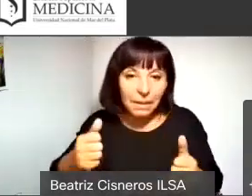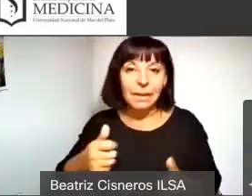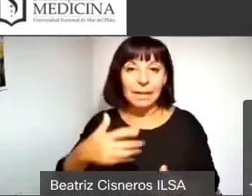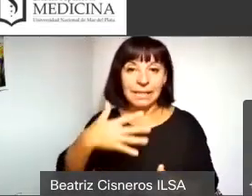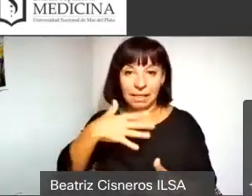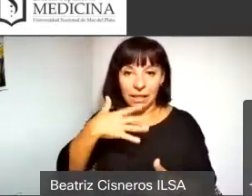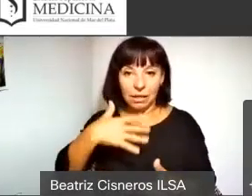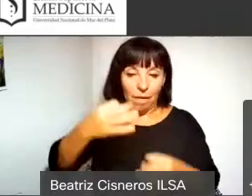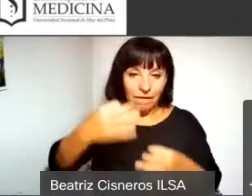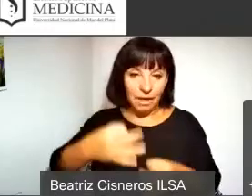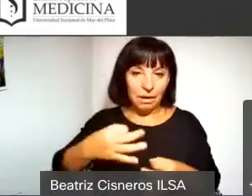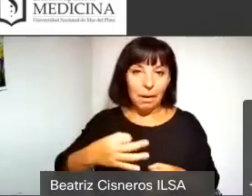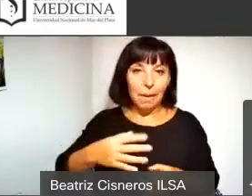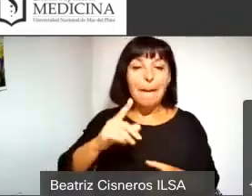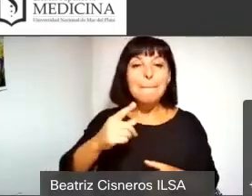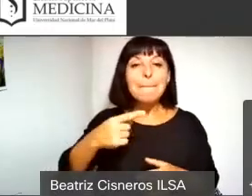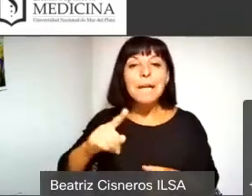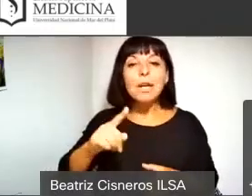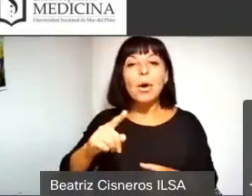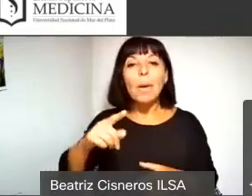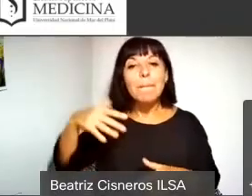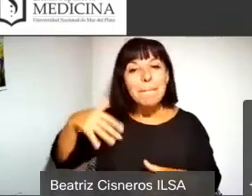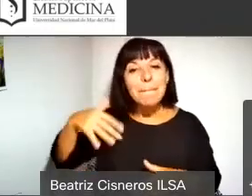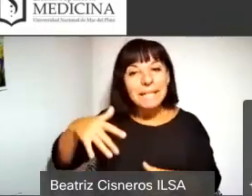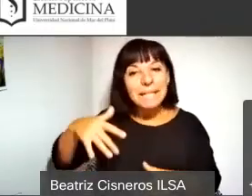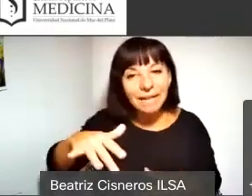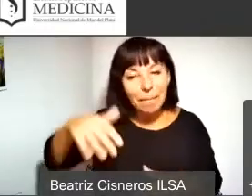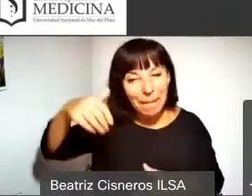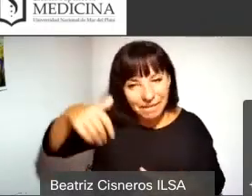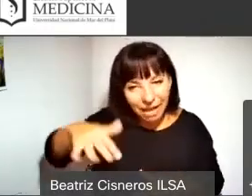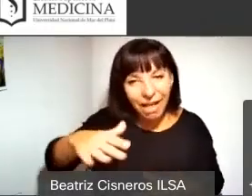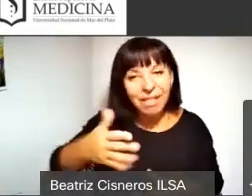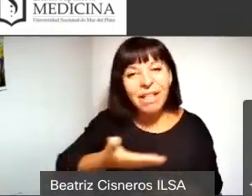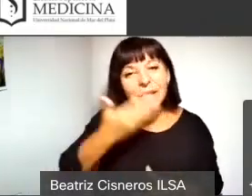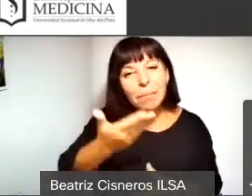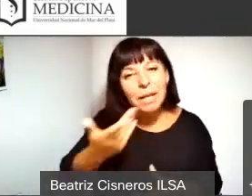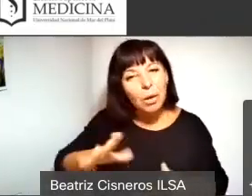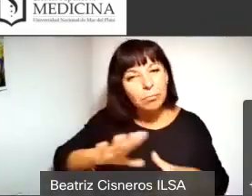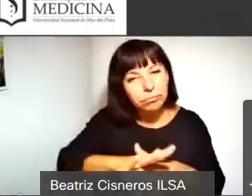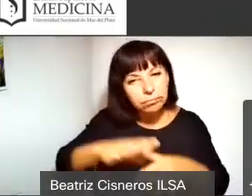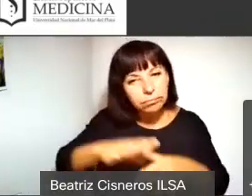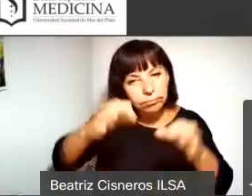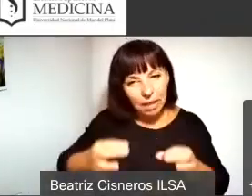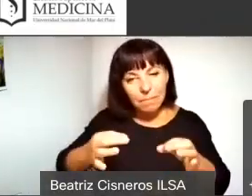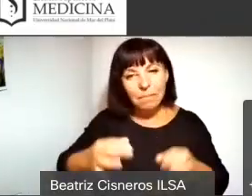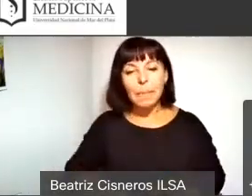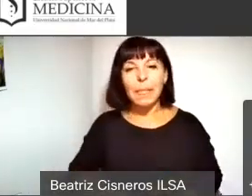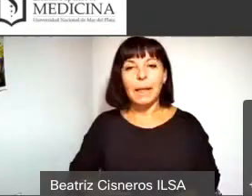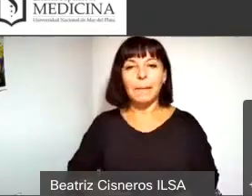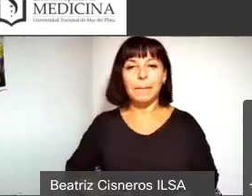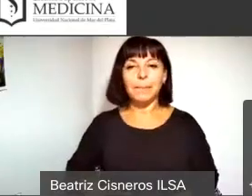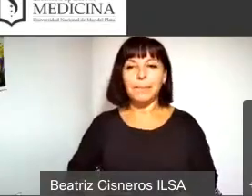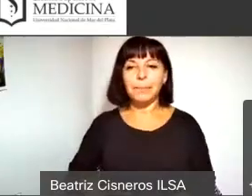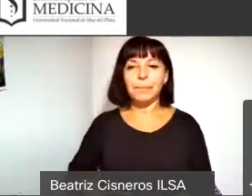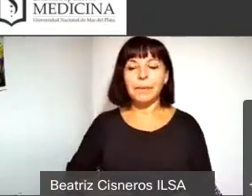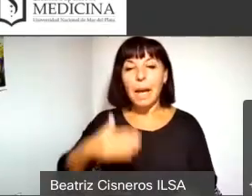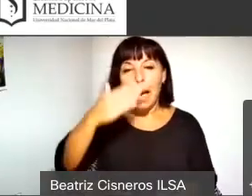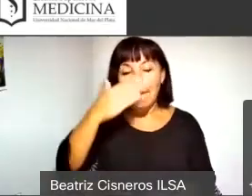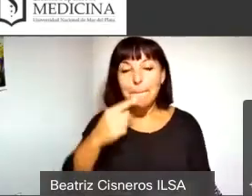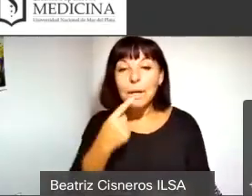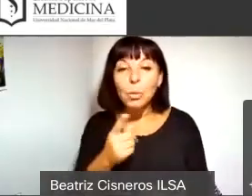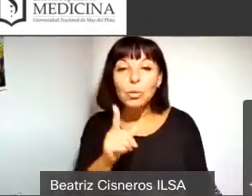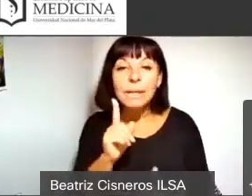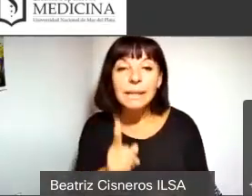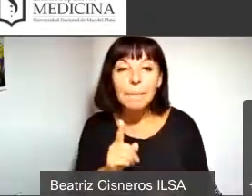¿sí? Ese proceso. Pero lo comenté por arriba porque ahora lo voy a explicar en detalle. Bien. Después preguntan si